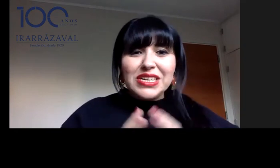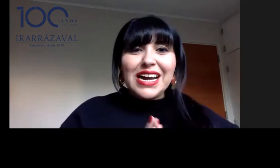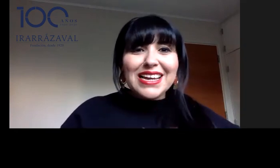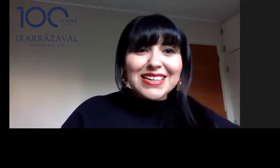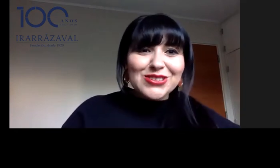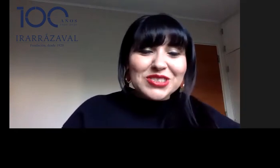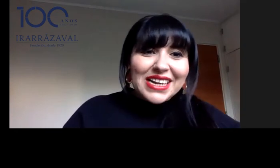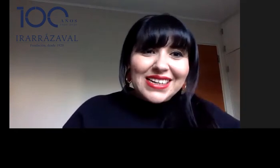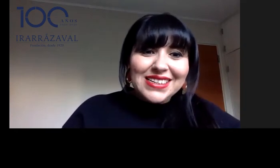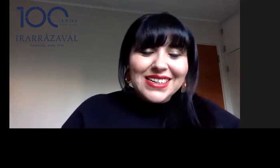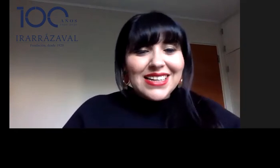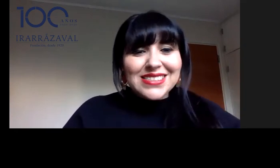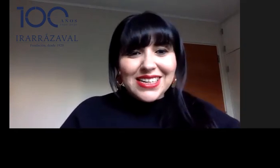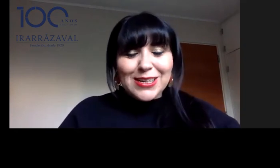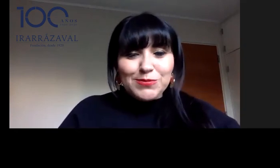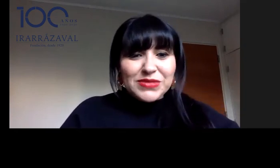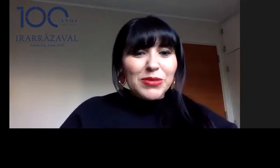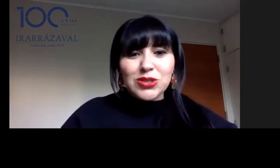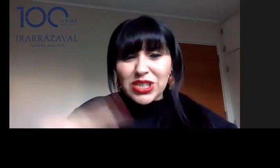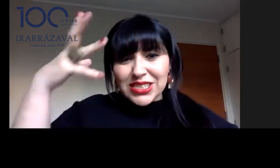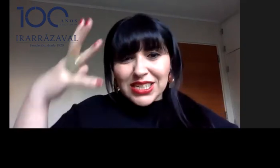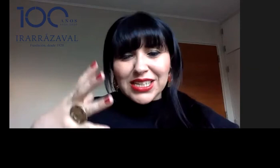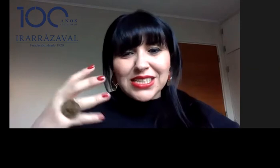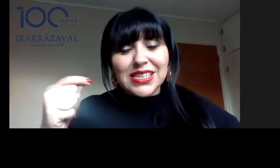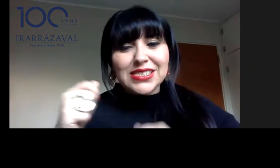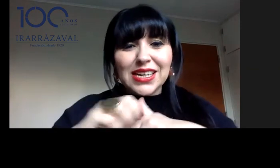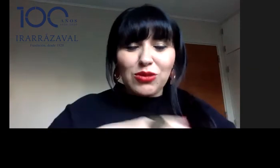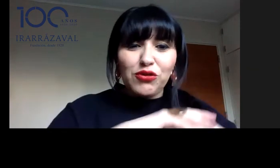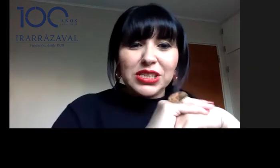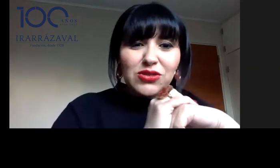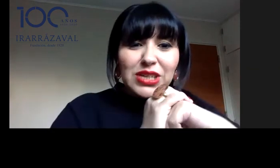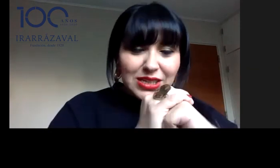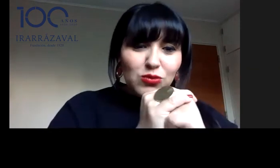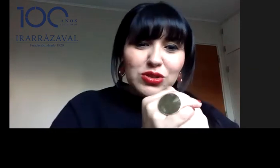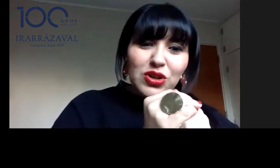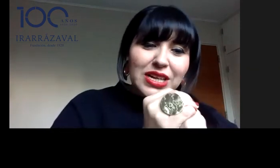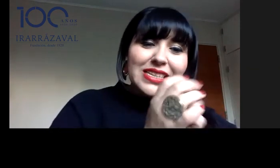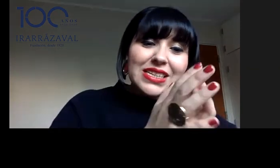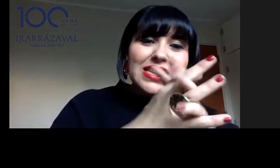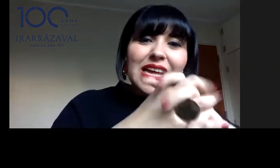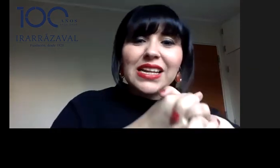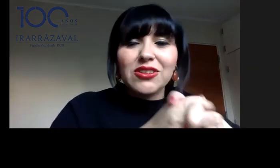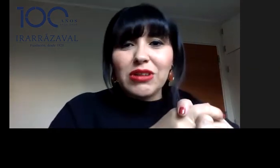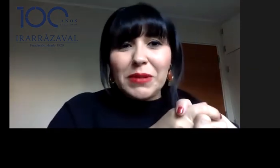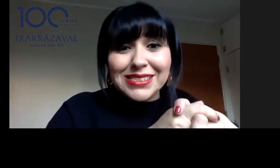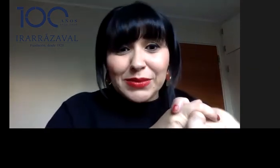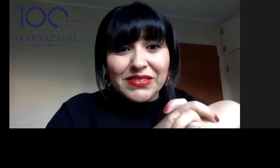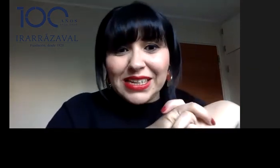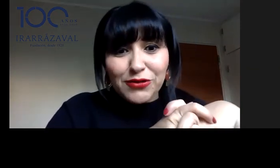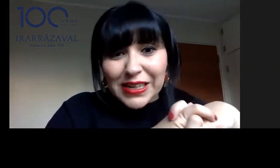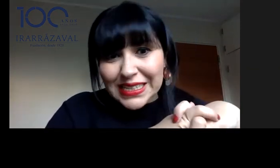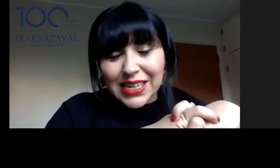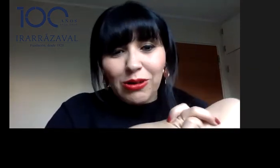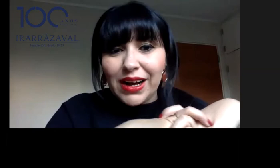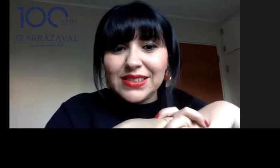todo a las redes sociales. Así que también si ustedes se quieren sacar alguna fotito durante el curso y etiquetarla en arroba esperanza